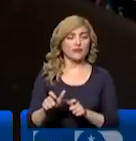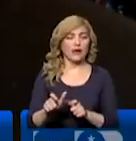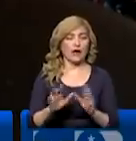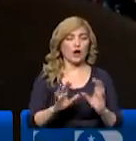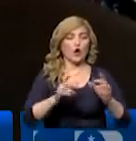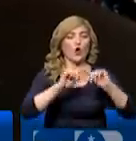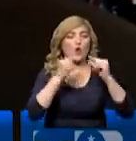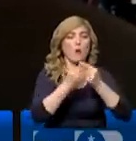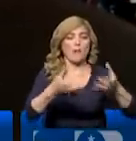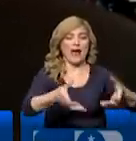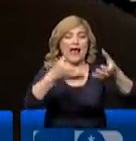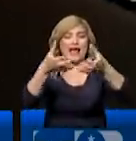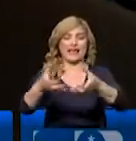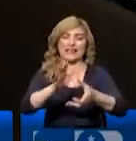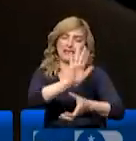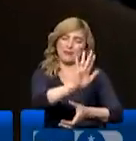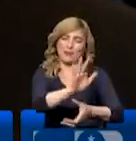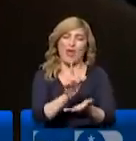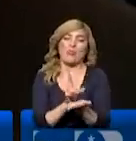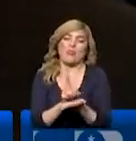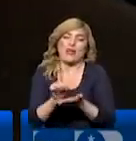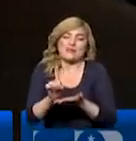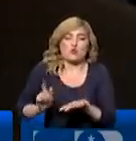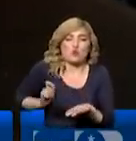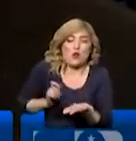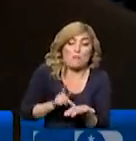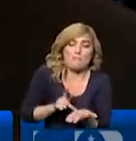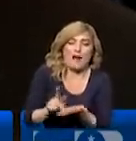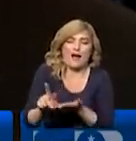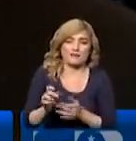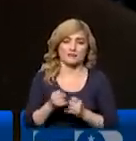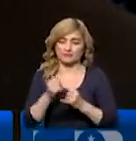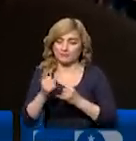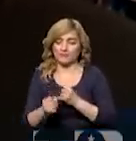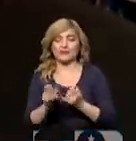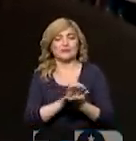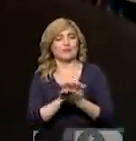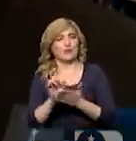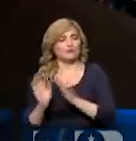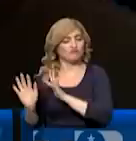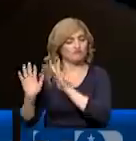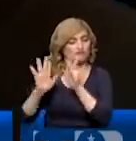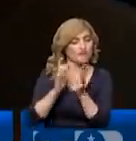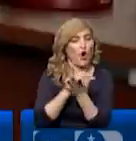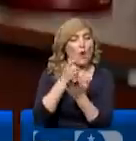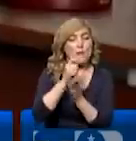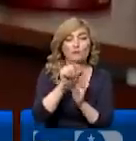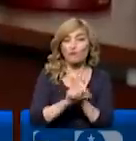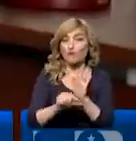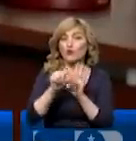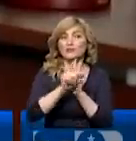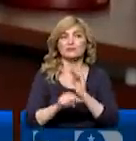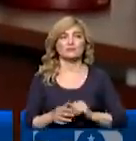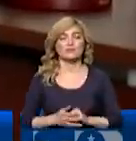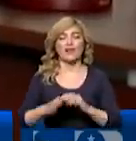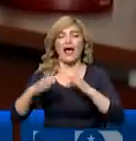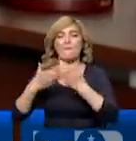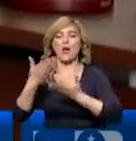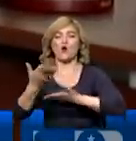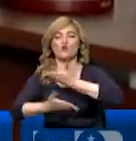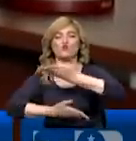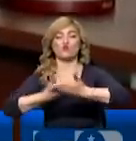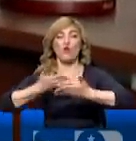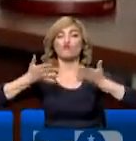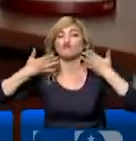separados esperando el décimo, pero este fin de semana sí la gente acudió bastante a comprar las ofertas. En la Cámara de Comercio de